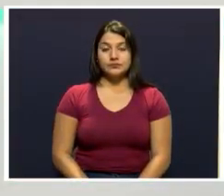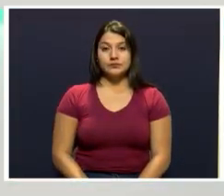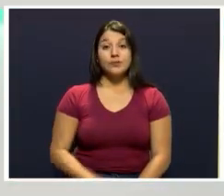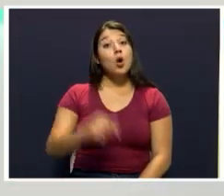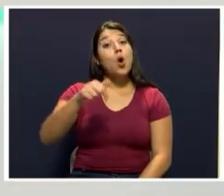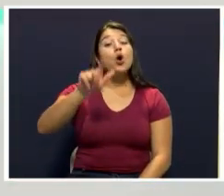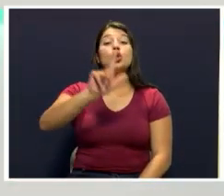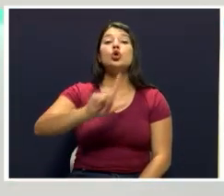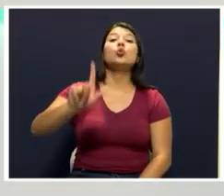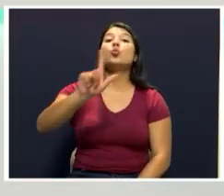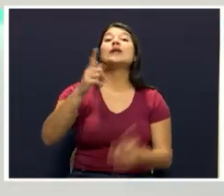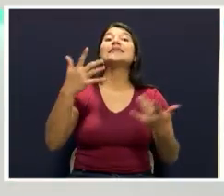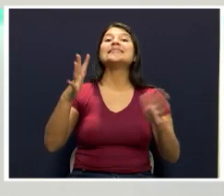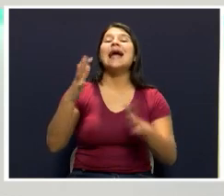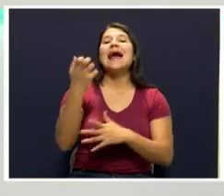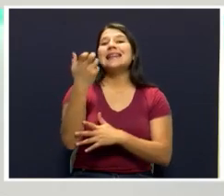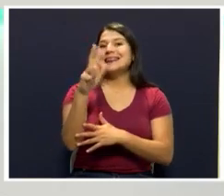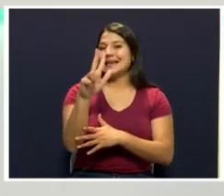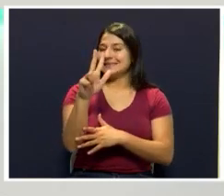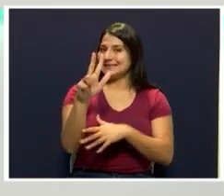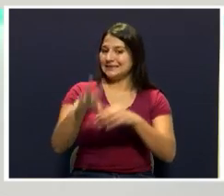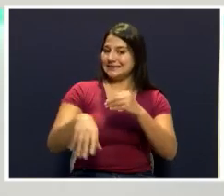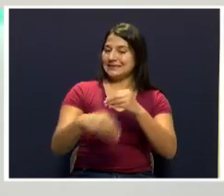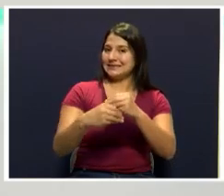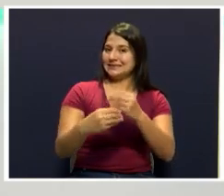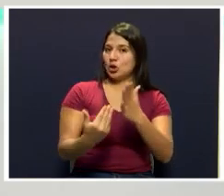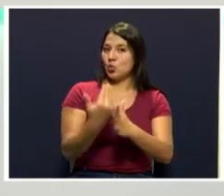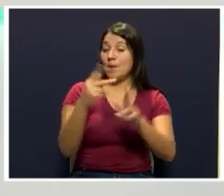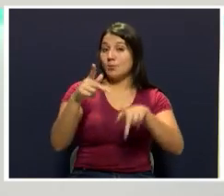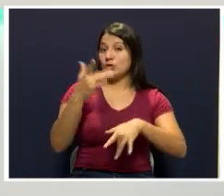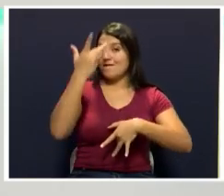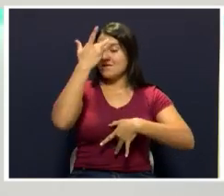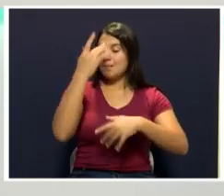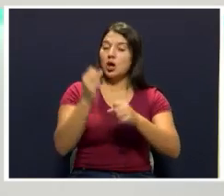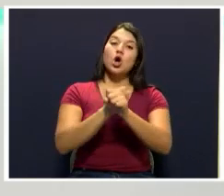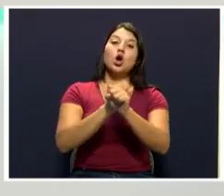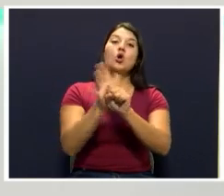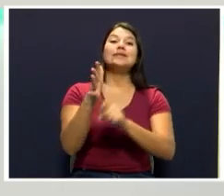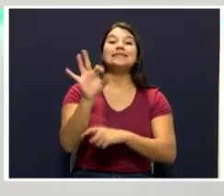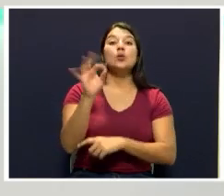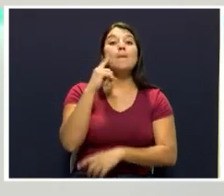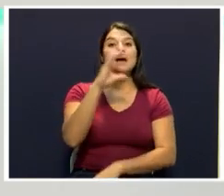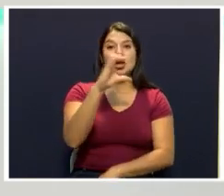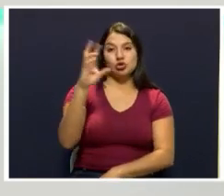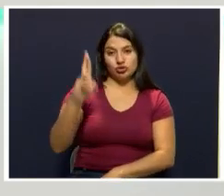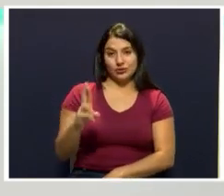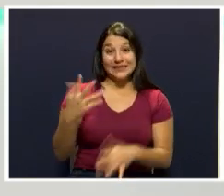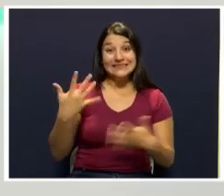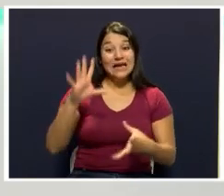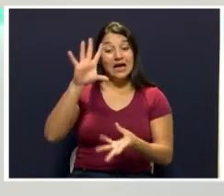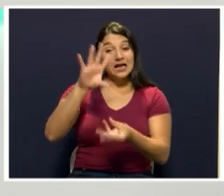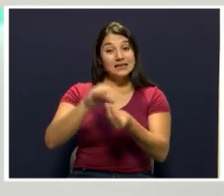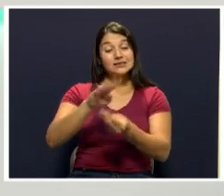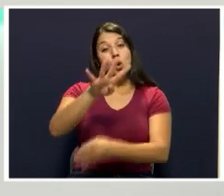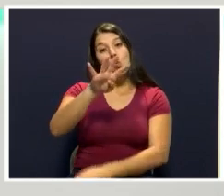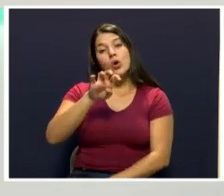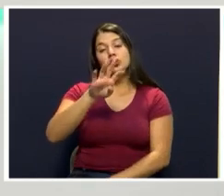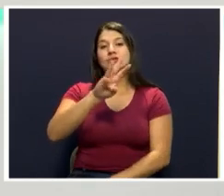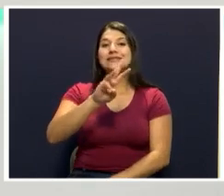Este lunes se reportaron 13 nuevos casos de COVID-19 para el país, para un total de